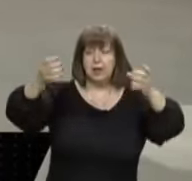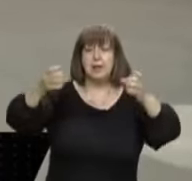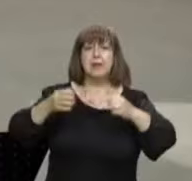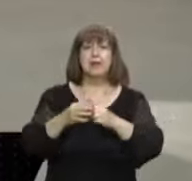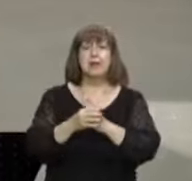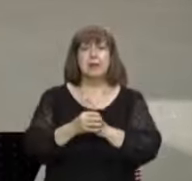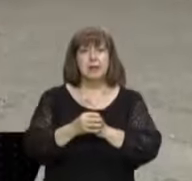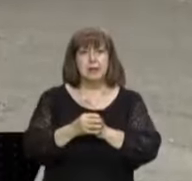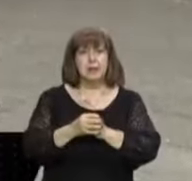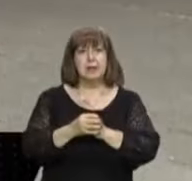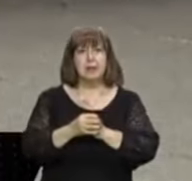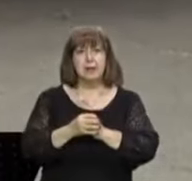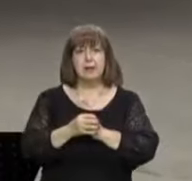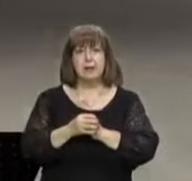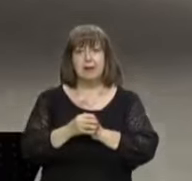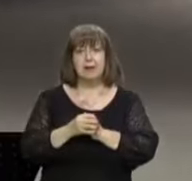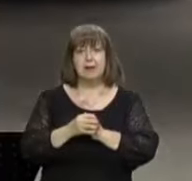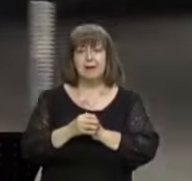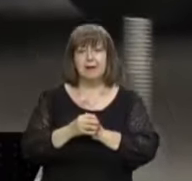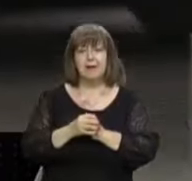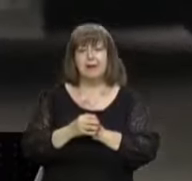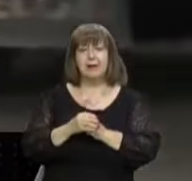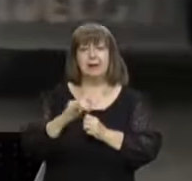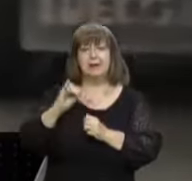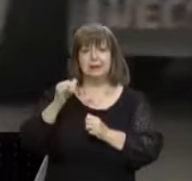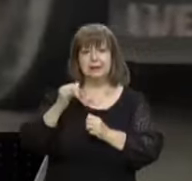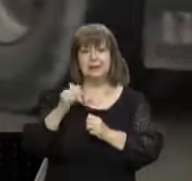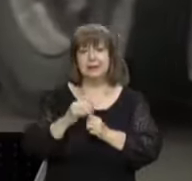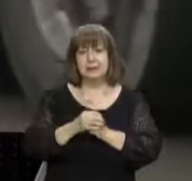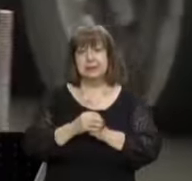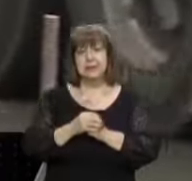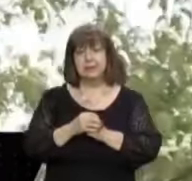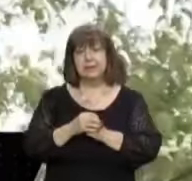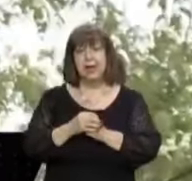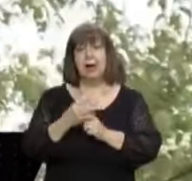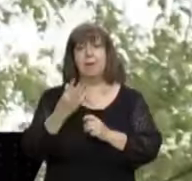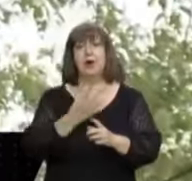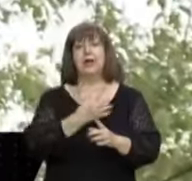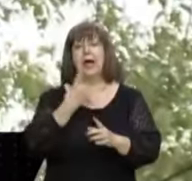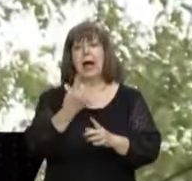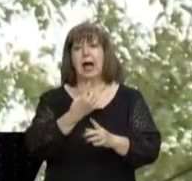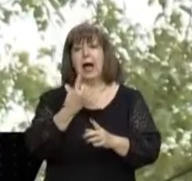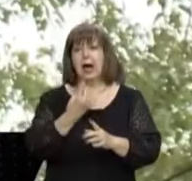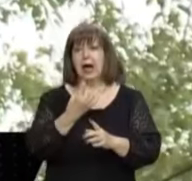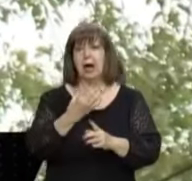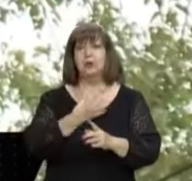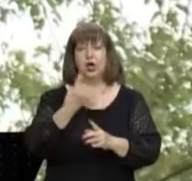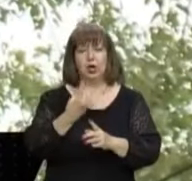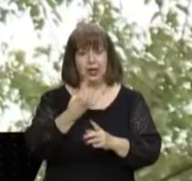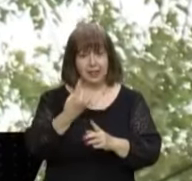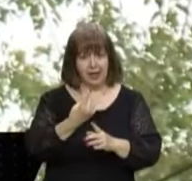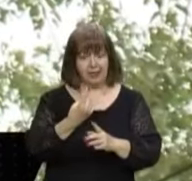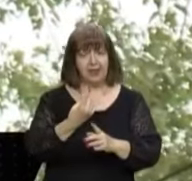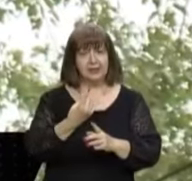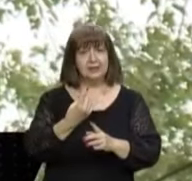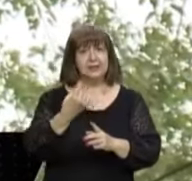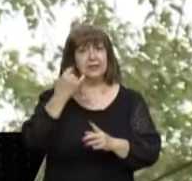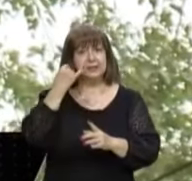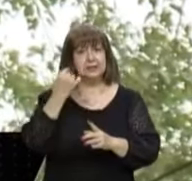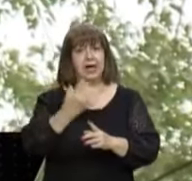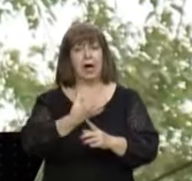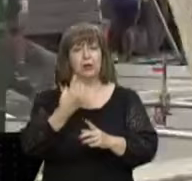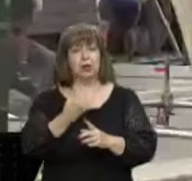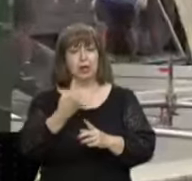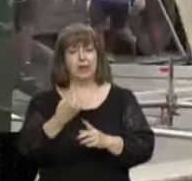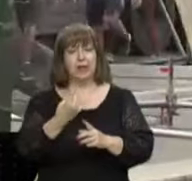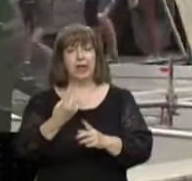por el sanguchito. Y por el sanguchito. No, bueno, es que lo, sí, había resumido así. Sí, porque, sí, las autoridades también tienen un agape y al estar en el